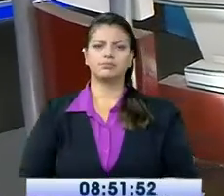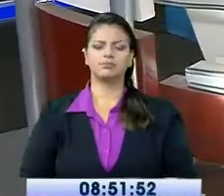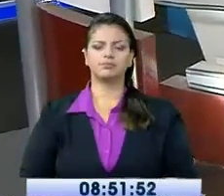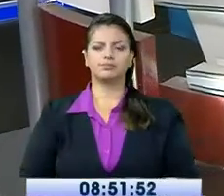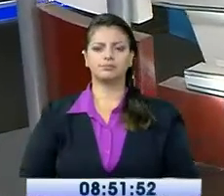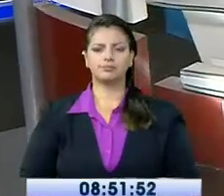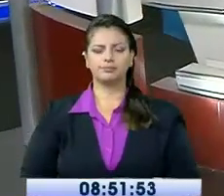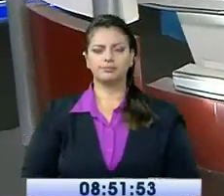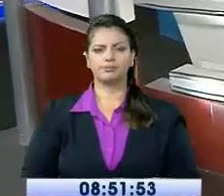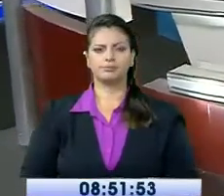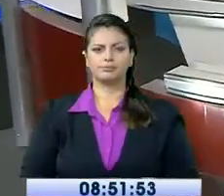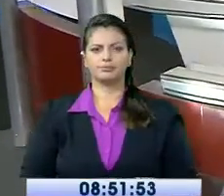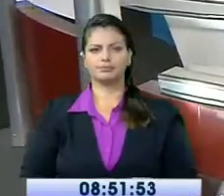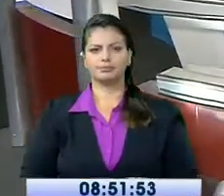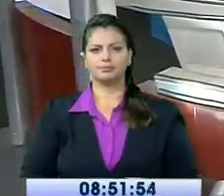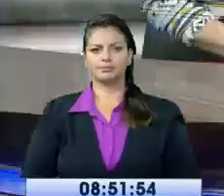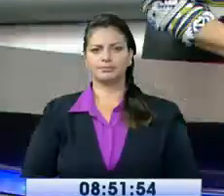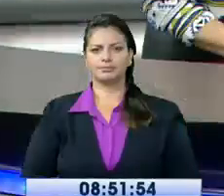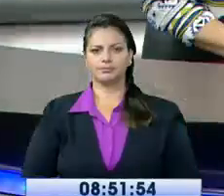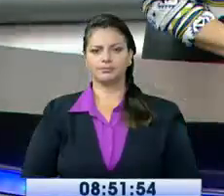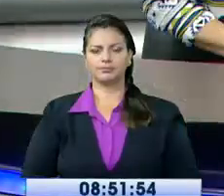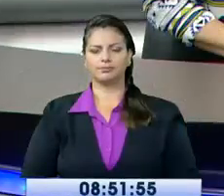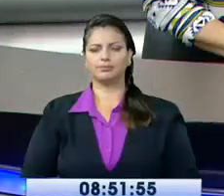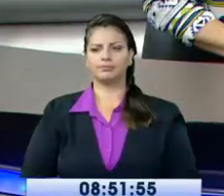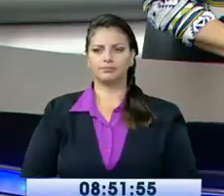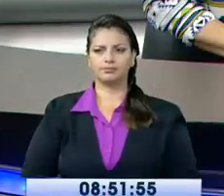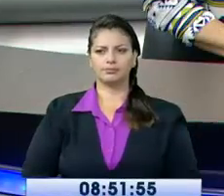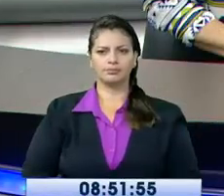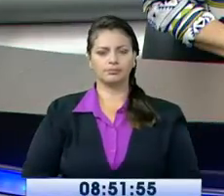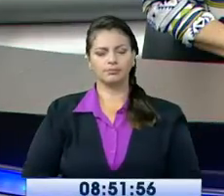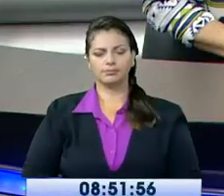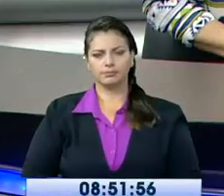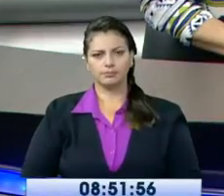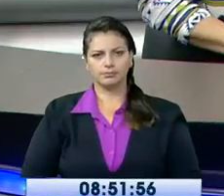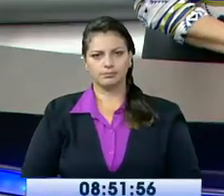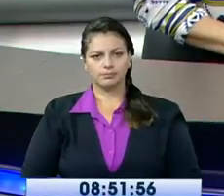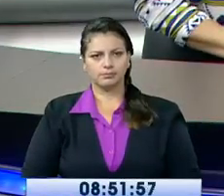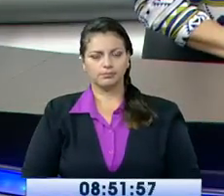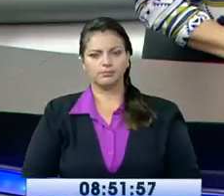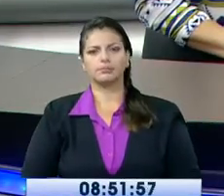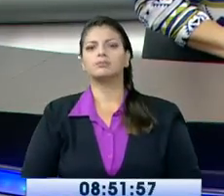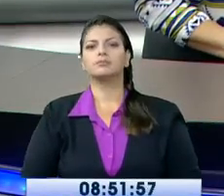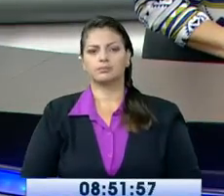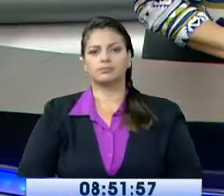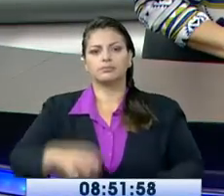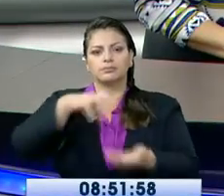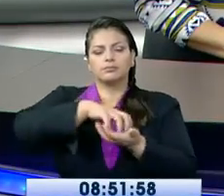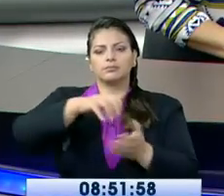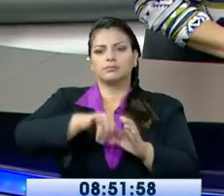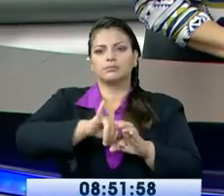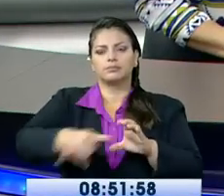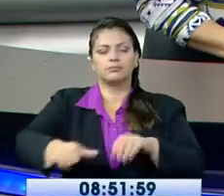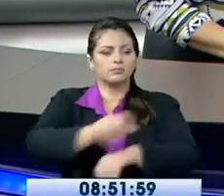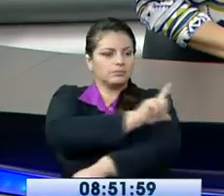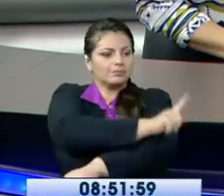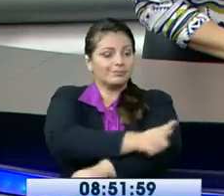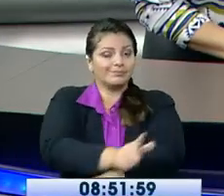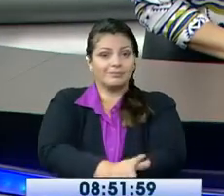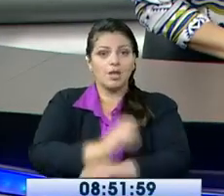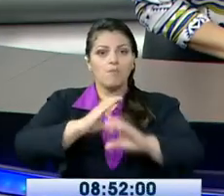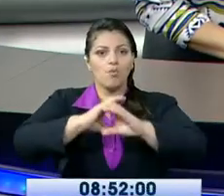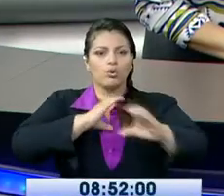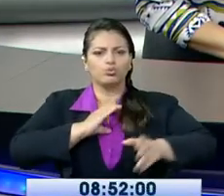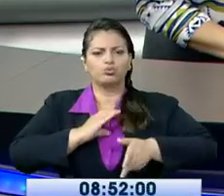Una persona aún no identificada murió tras ser atropellada por un bus de transporte público en el Cantón La Libertad, provincia de Santa Elena. Agentes de la